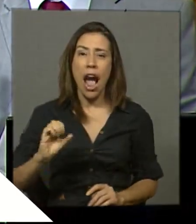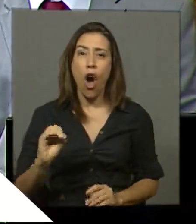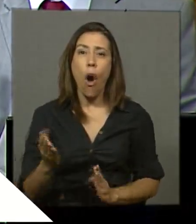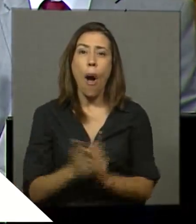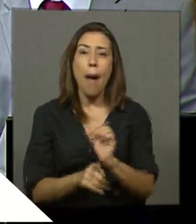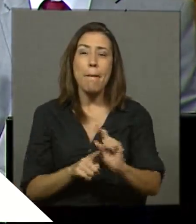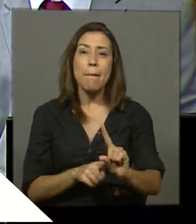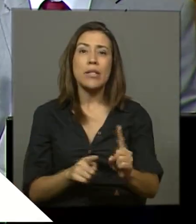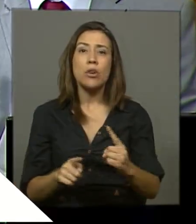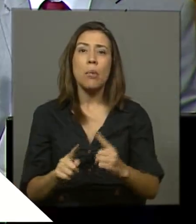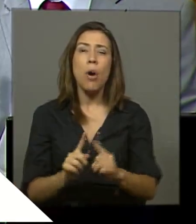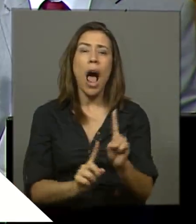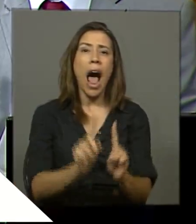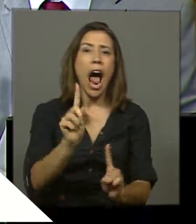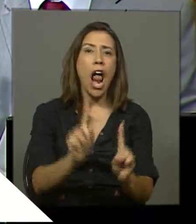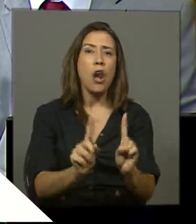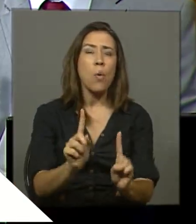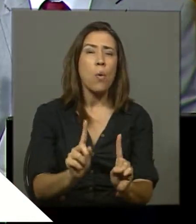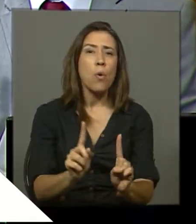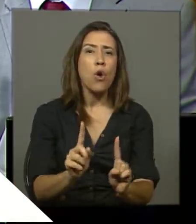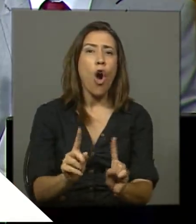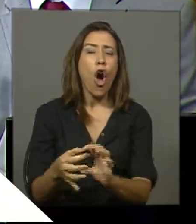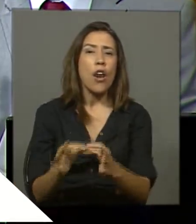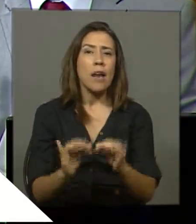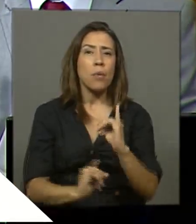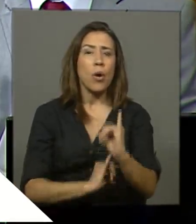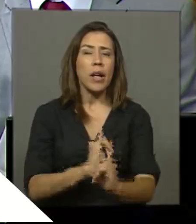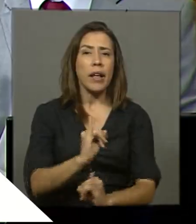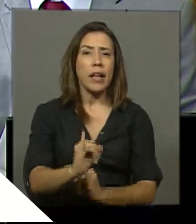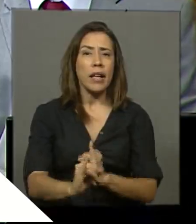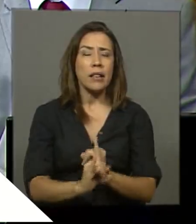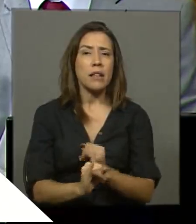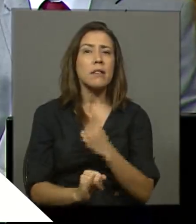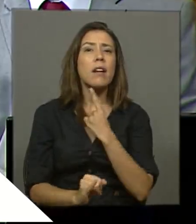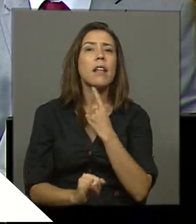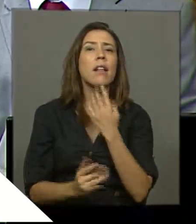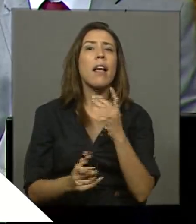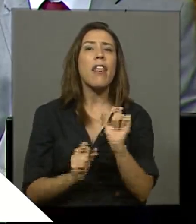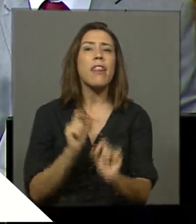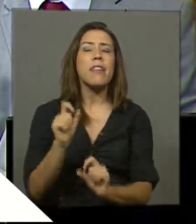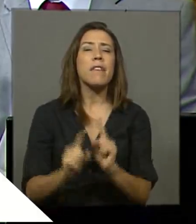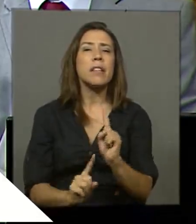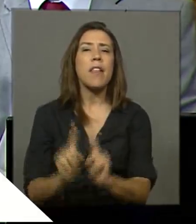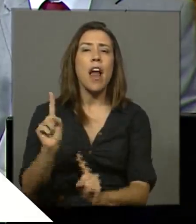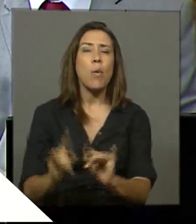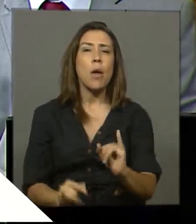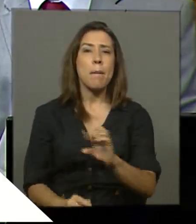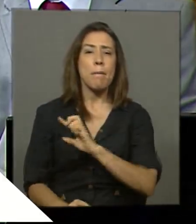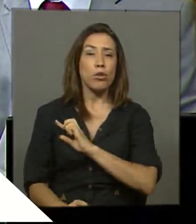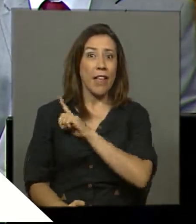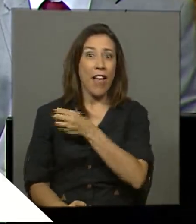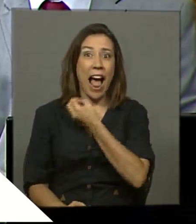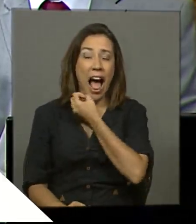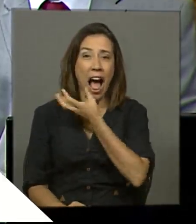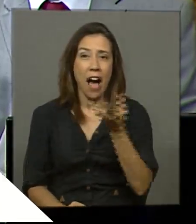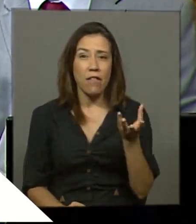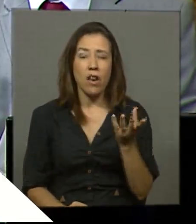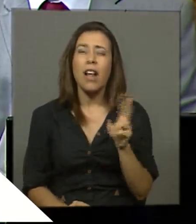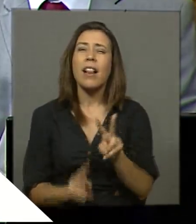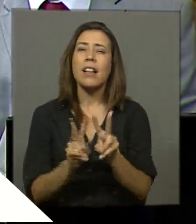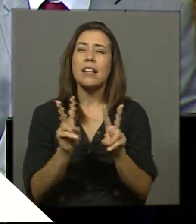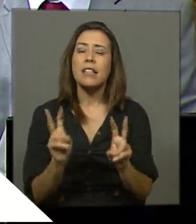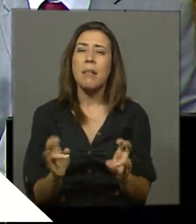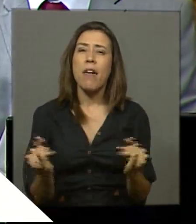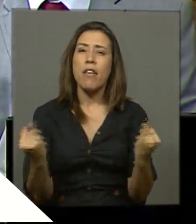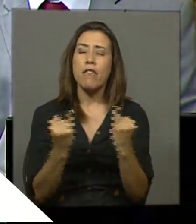inició a partir de ciertos organismos internacionales interesados en la defensa de algunos imputados y agregó tiene que ver